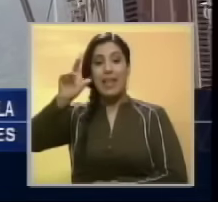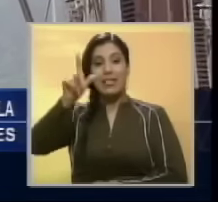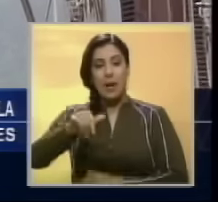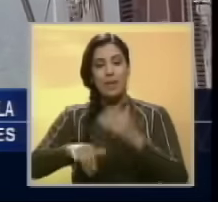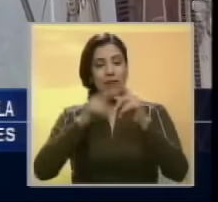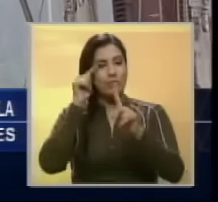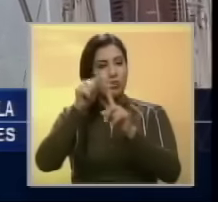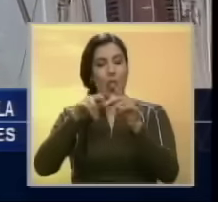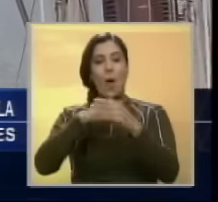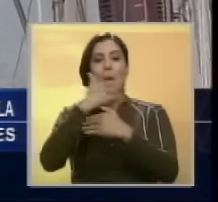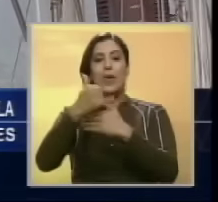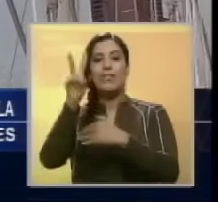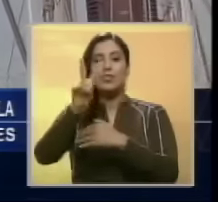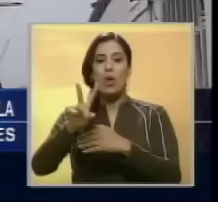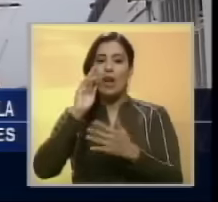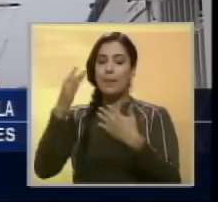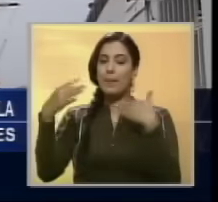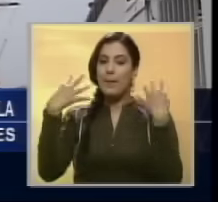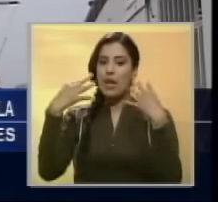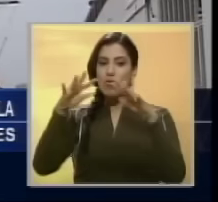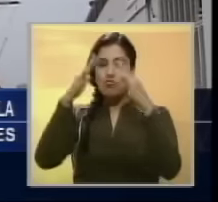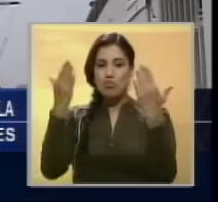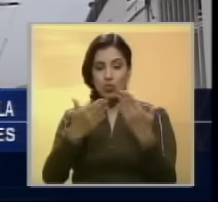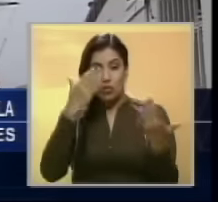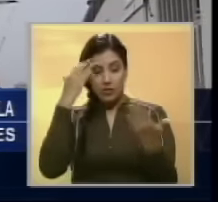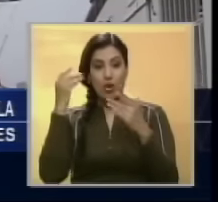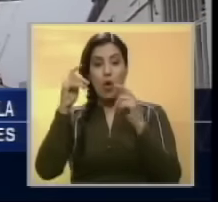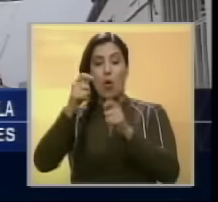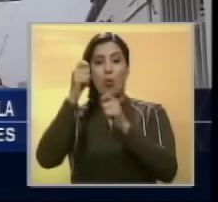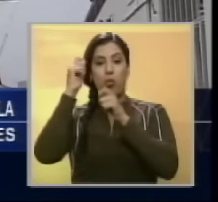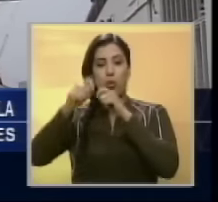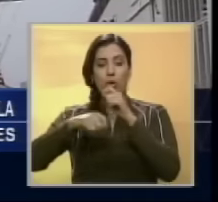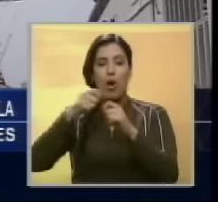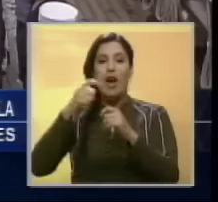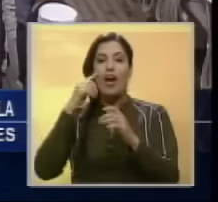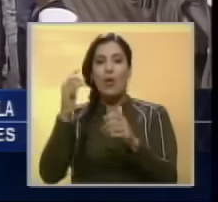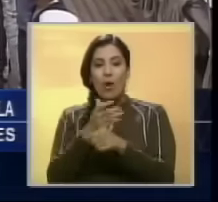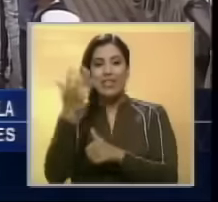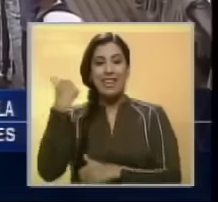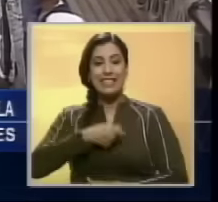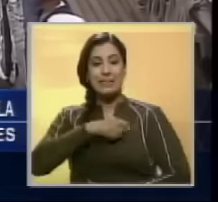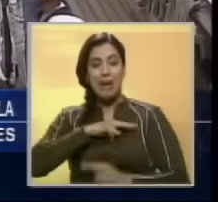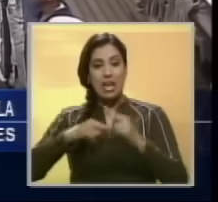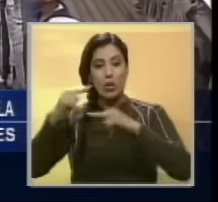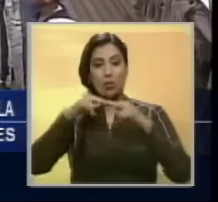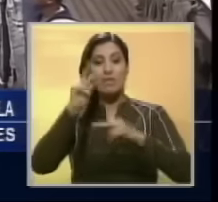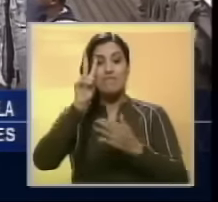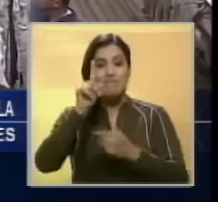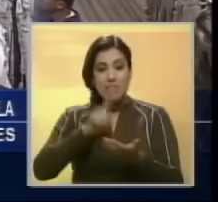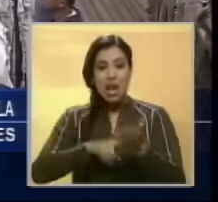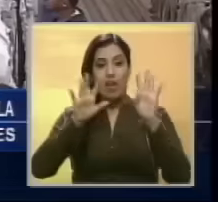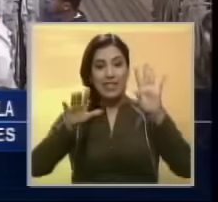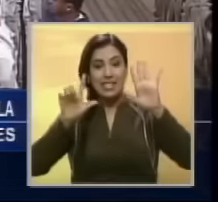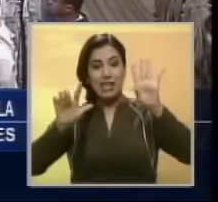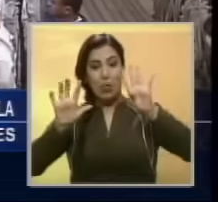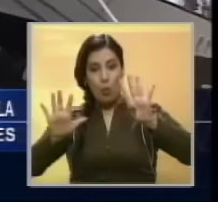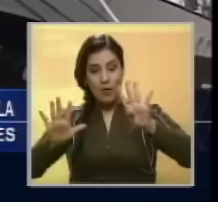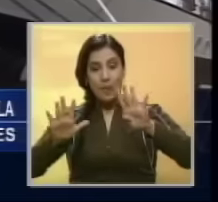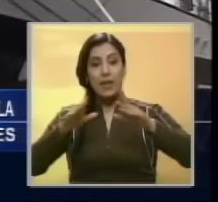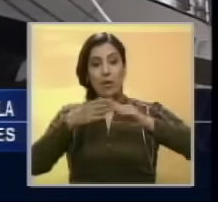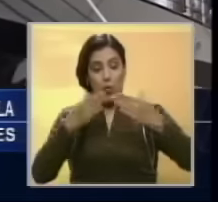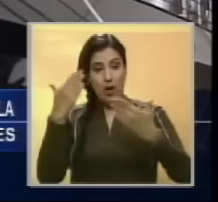proyectar a Venezuela en los mares del mundo este buque a fue construido en Vizcaya España en 1979 en la